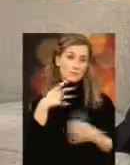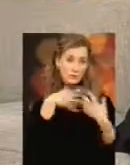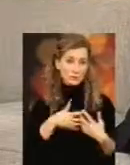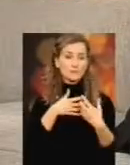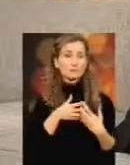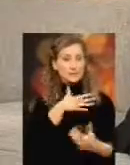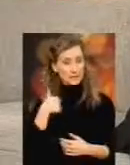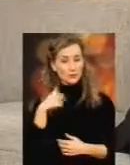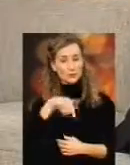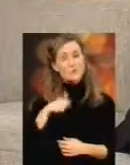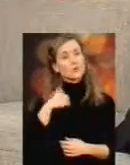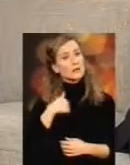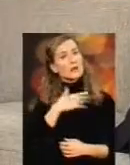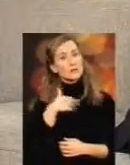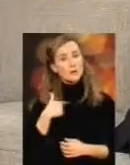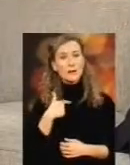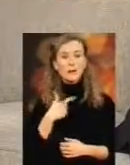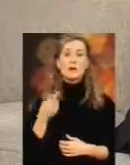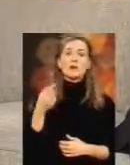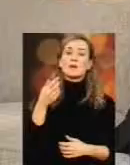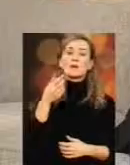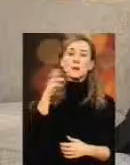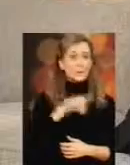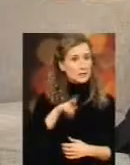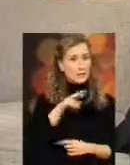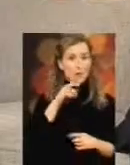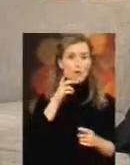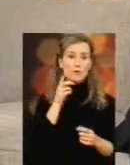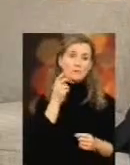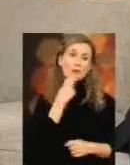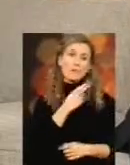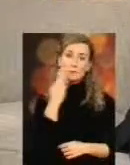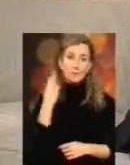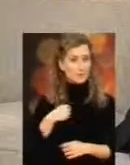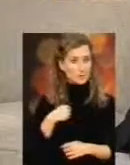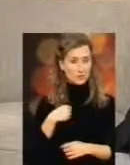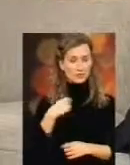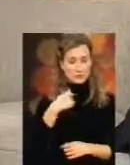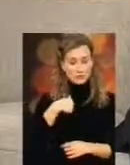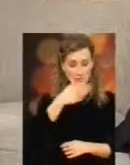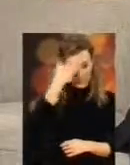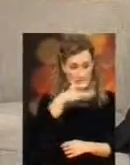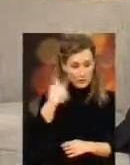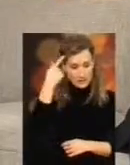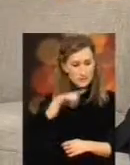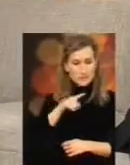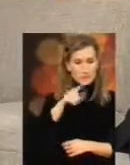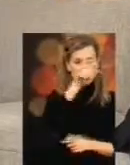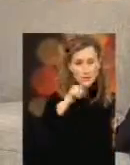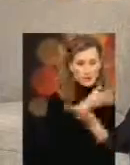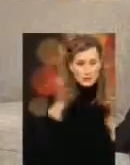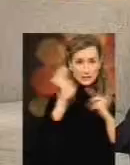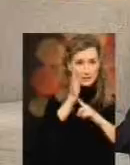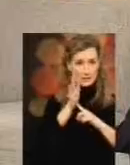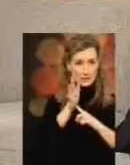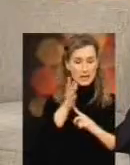hoy aprovechar esta oportunidad para ratificar ese compromiso. Yo quiero que sepan mis paisanos